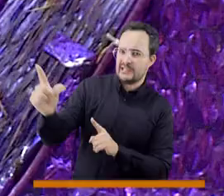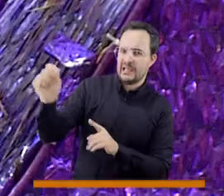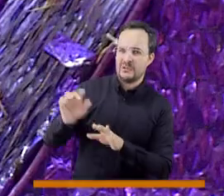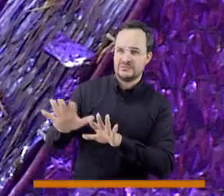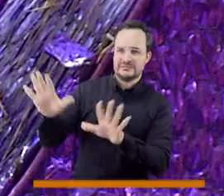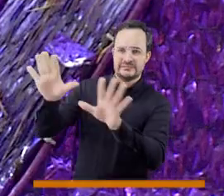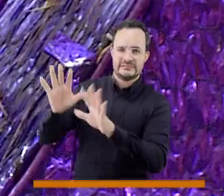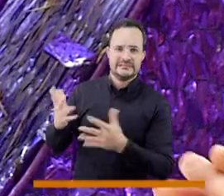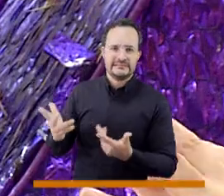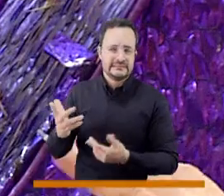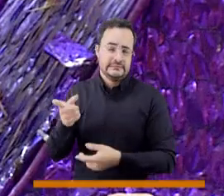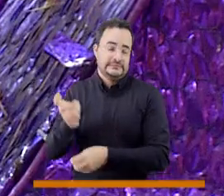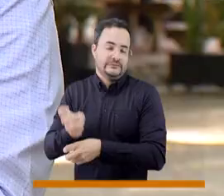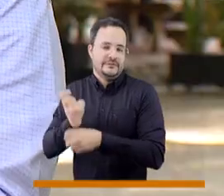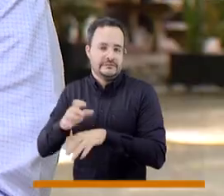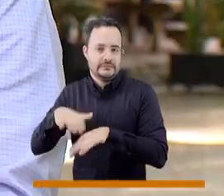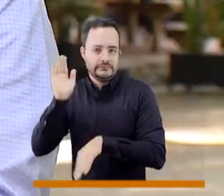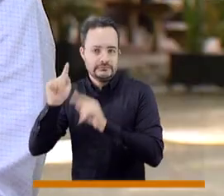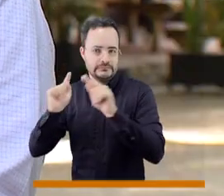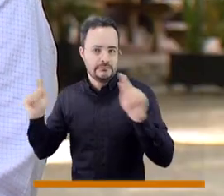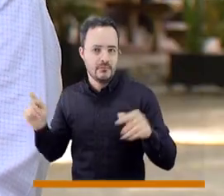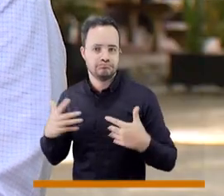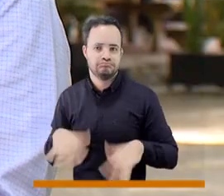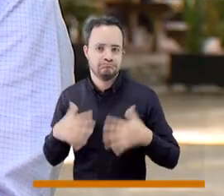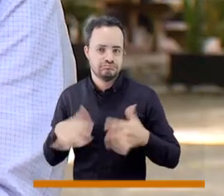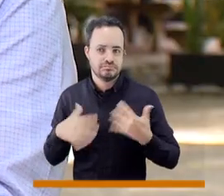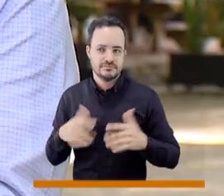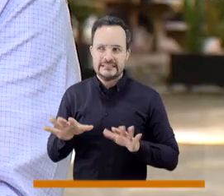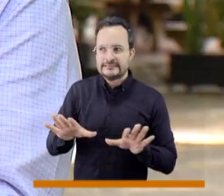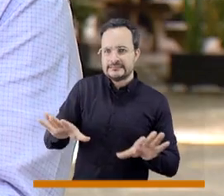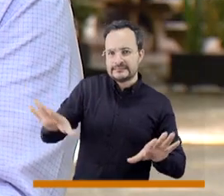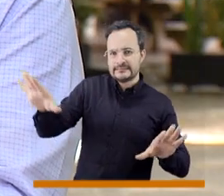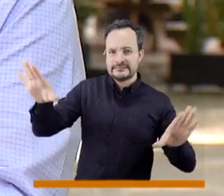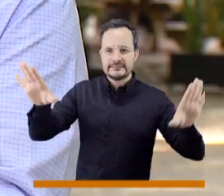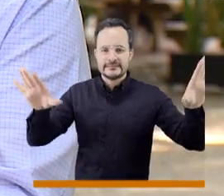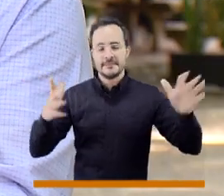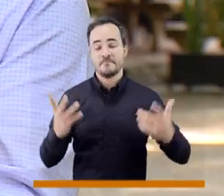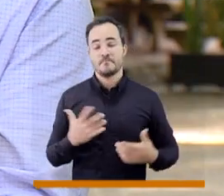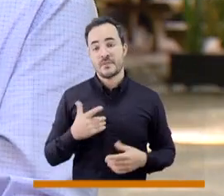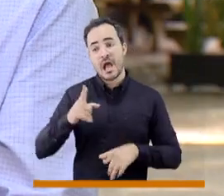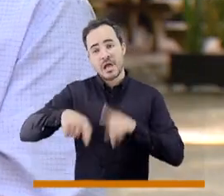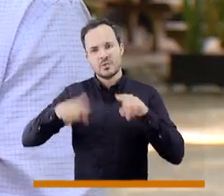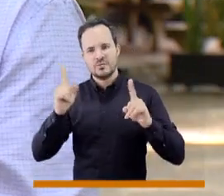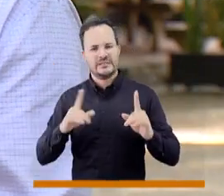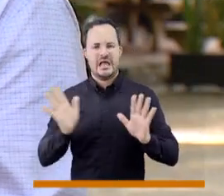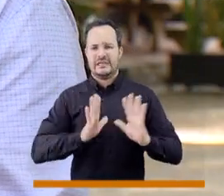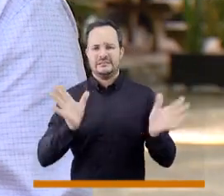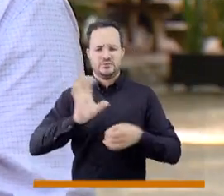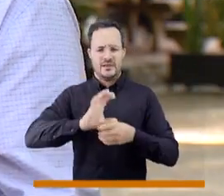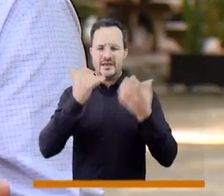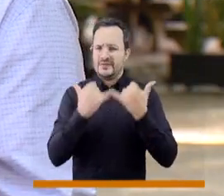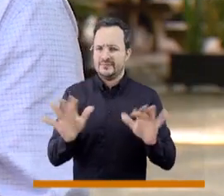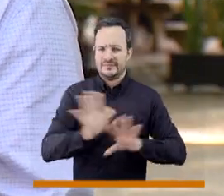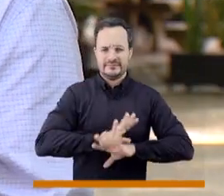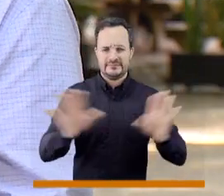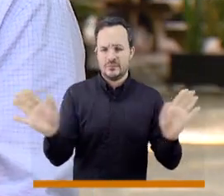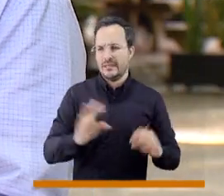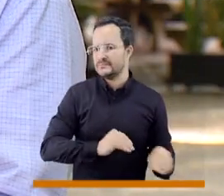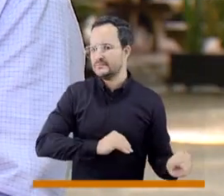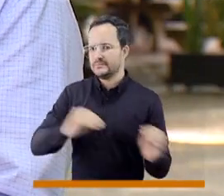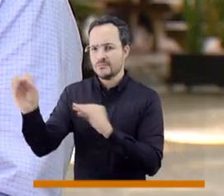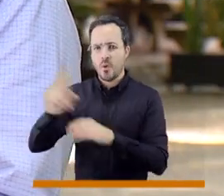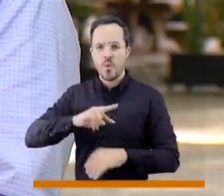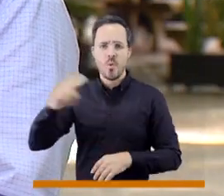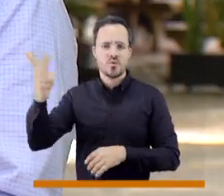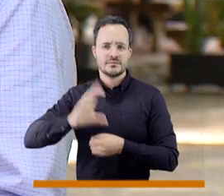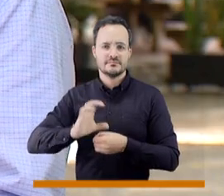más, con más dificultades en algunos aspectos. Otros se están yendo de la ciudad, gravísimo, porque de